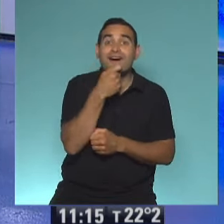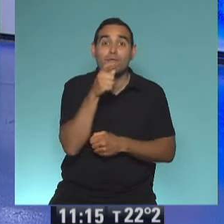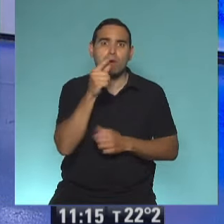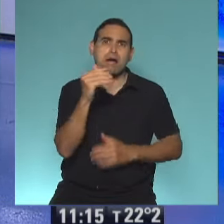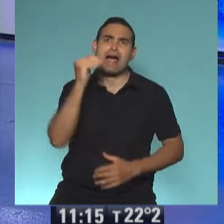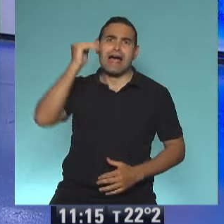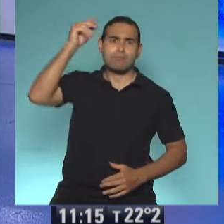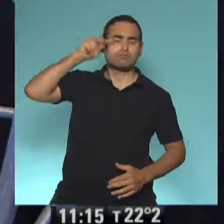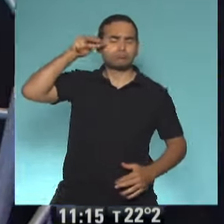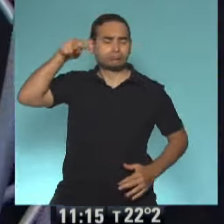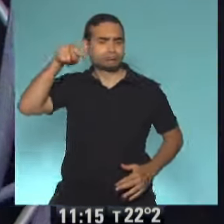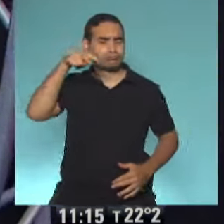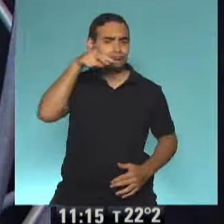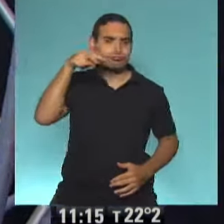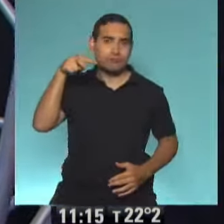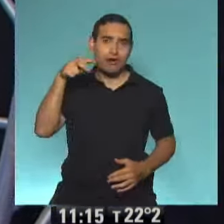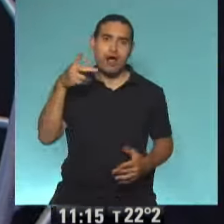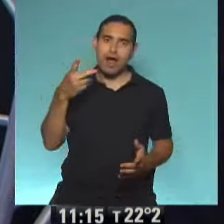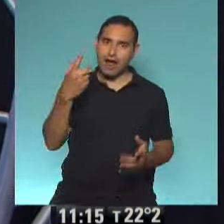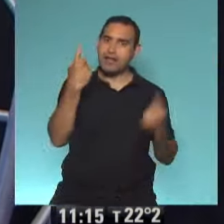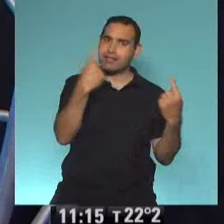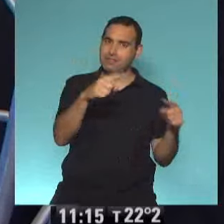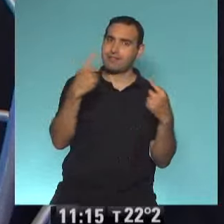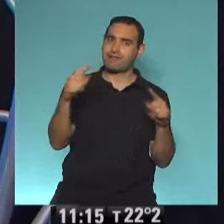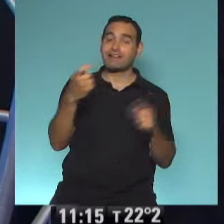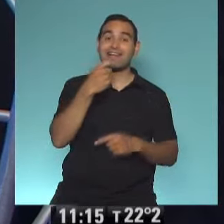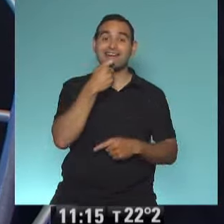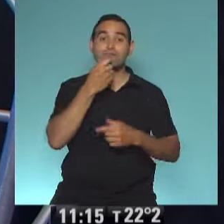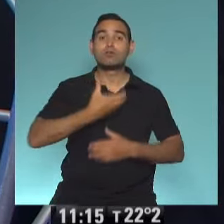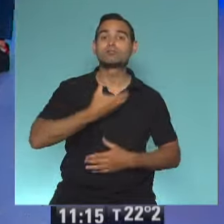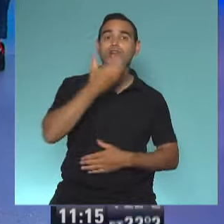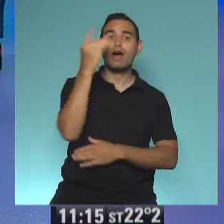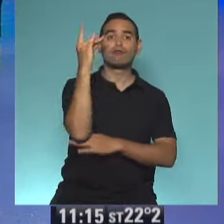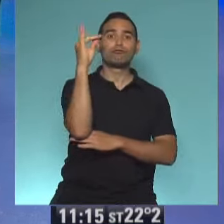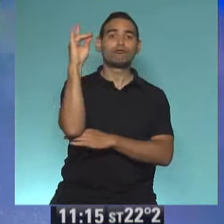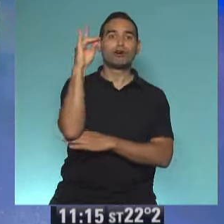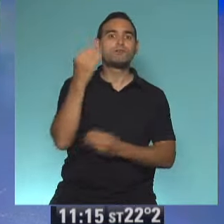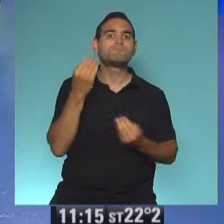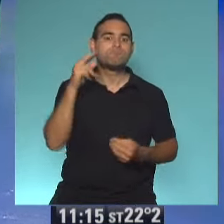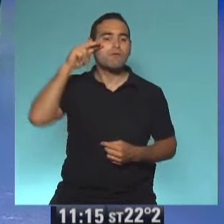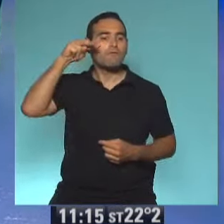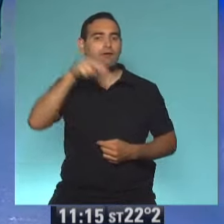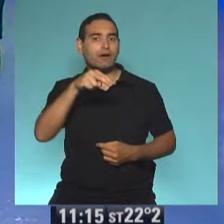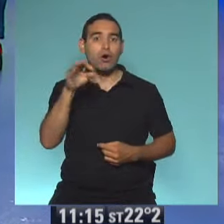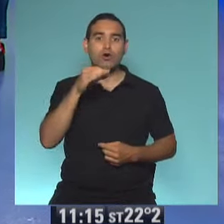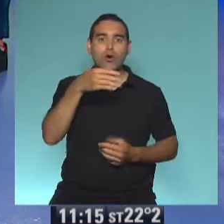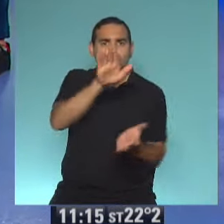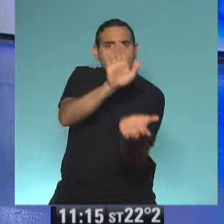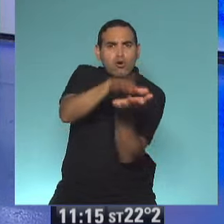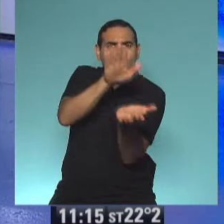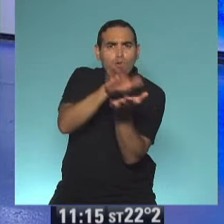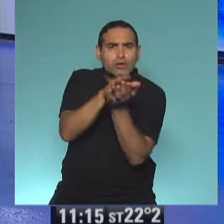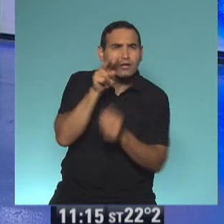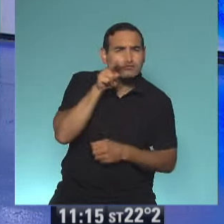desde arriba. ¡Claro! ¿Cómo verá las cosas una jirafa? O cómo verá las cosas un cocodrilo. Ay, todo